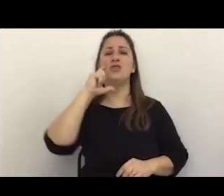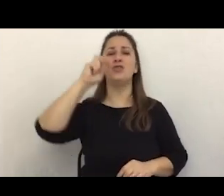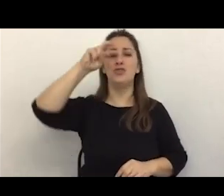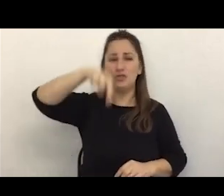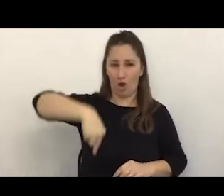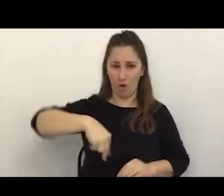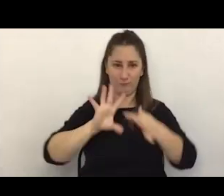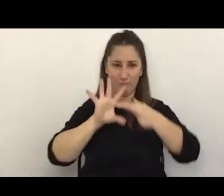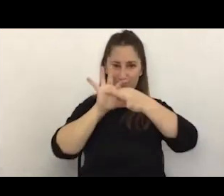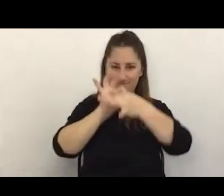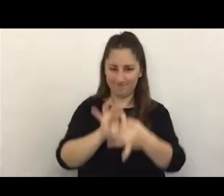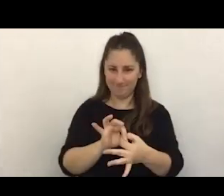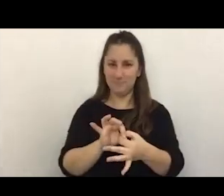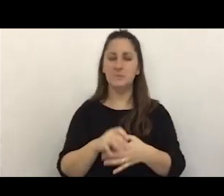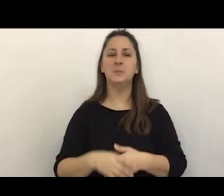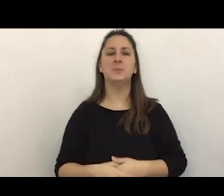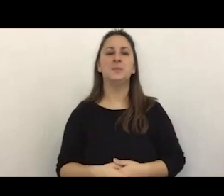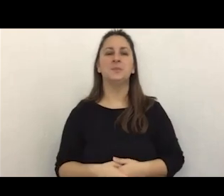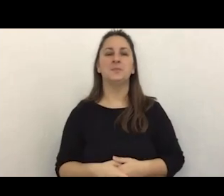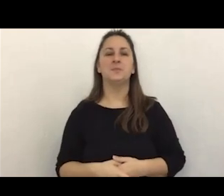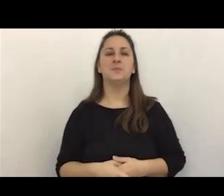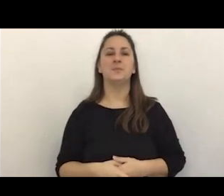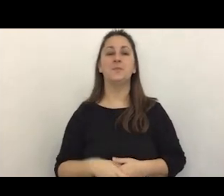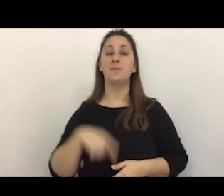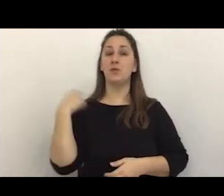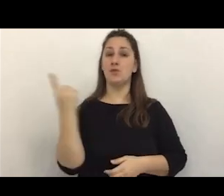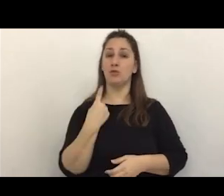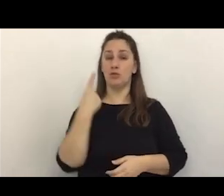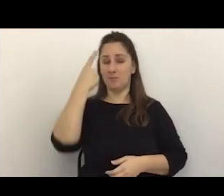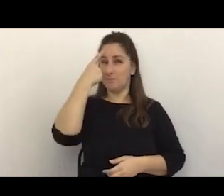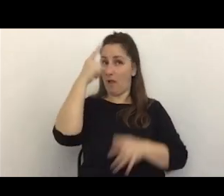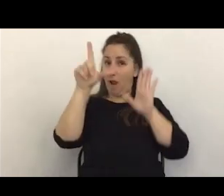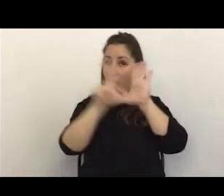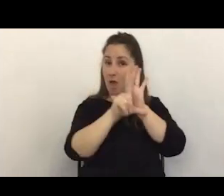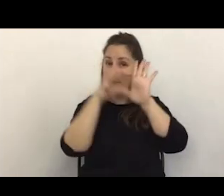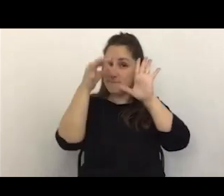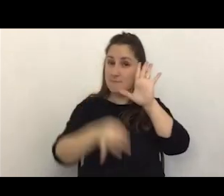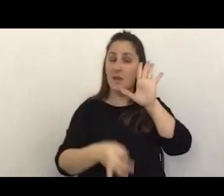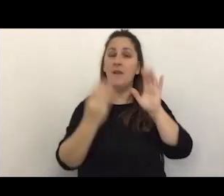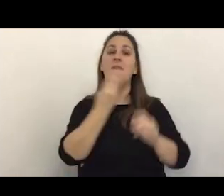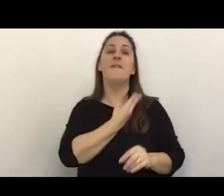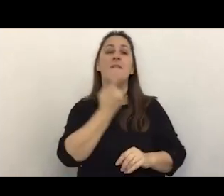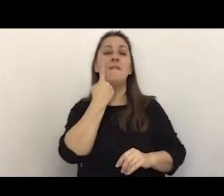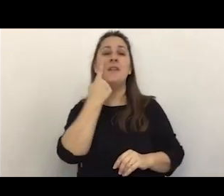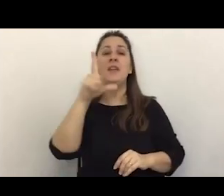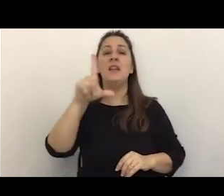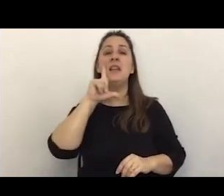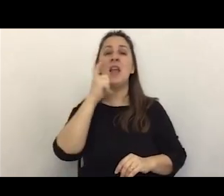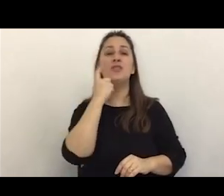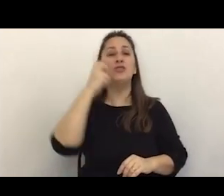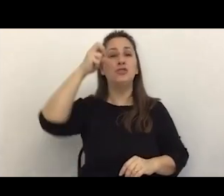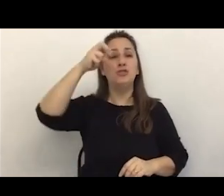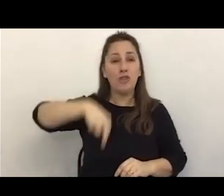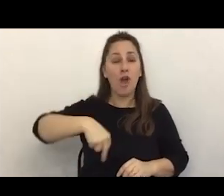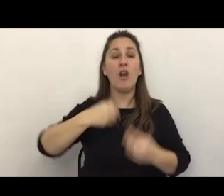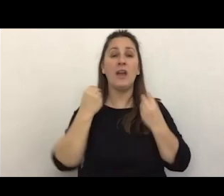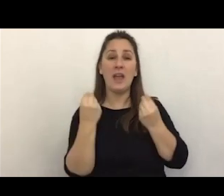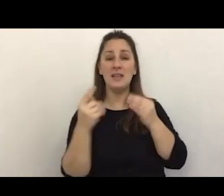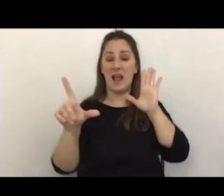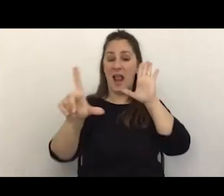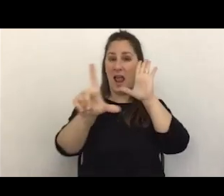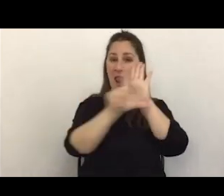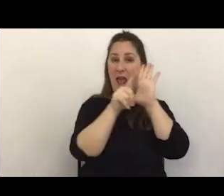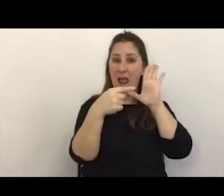dichas. Entendemos jurídicamente por filiación al modo que tiene la ley